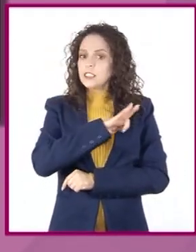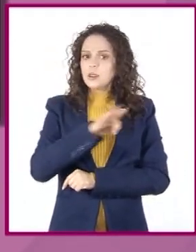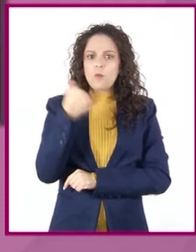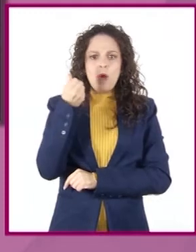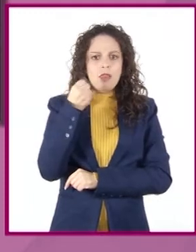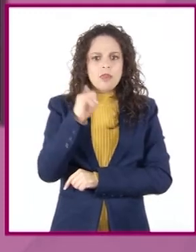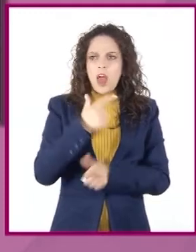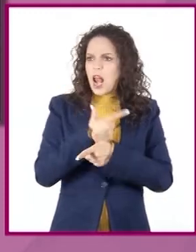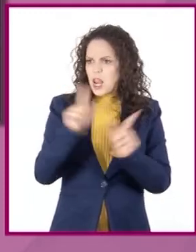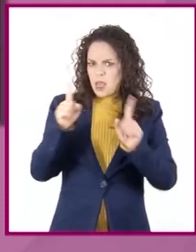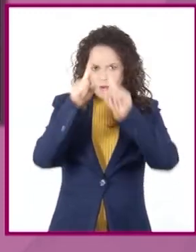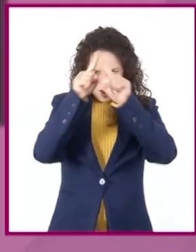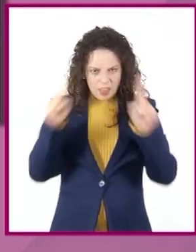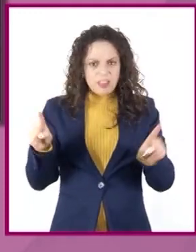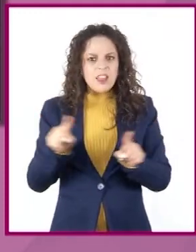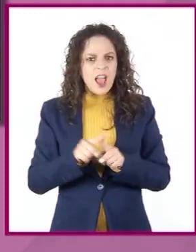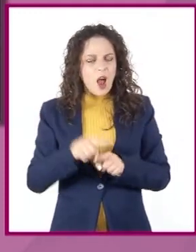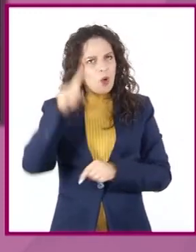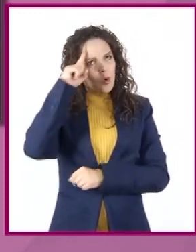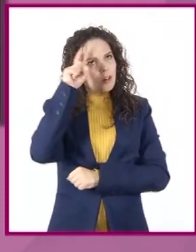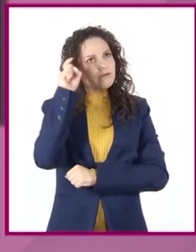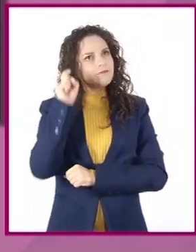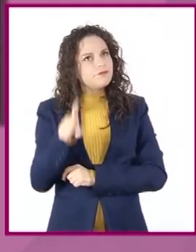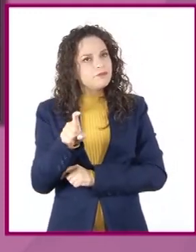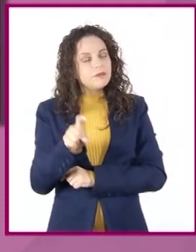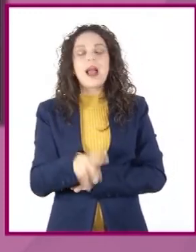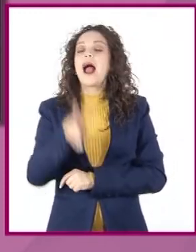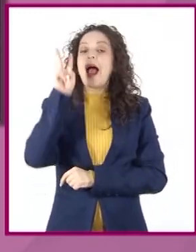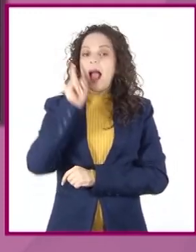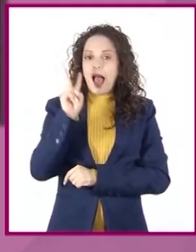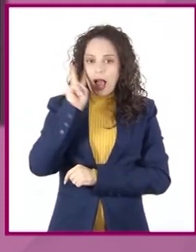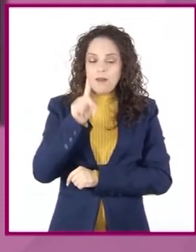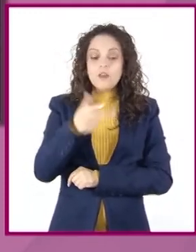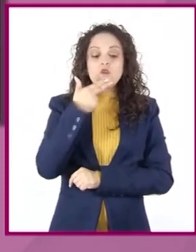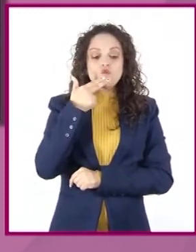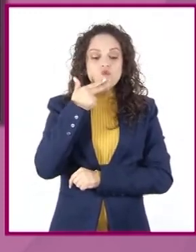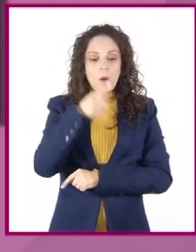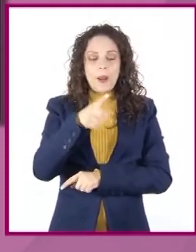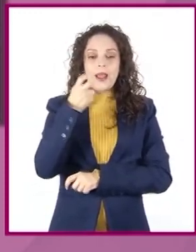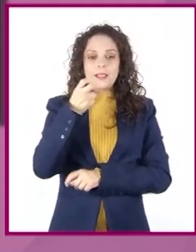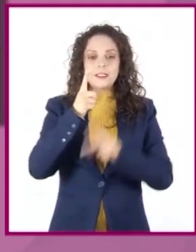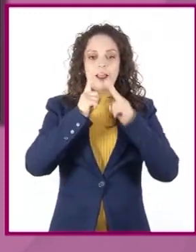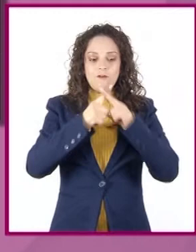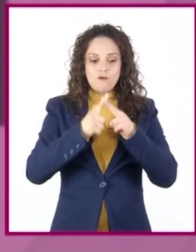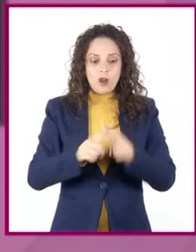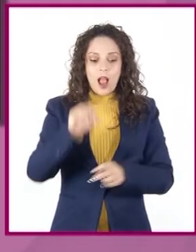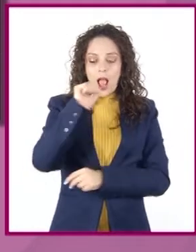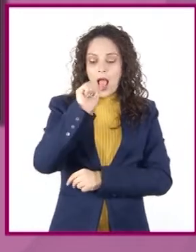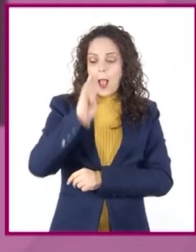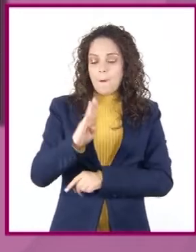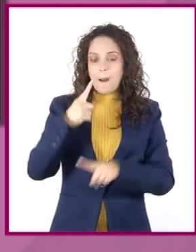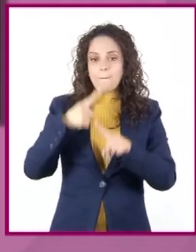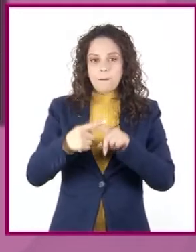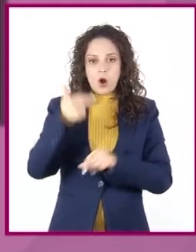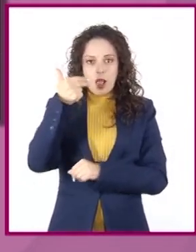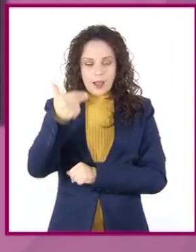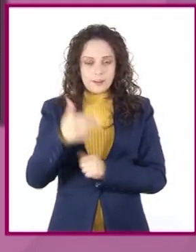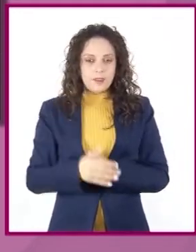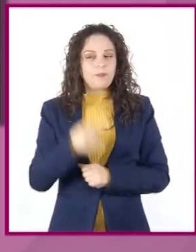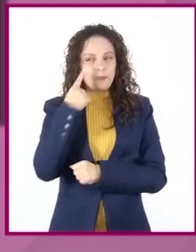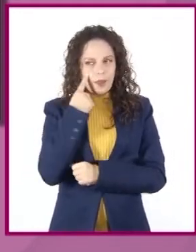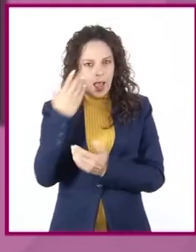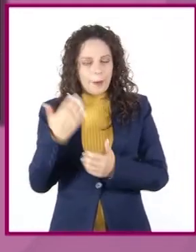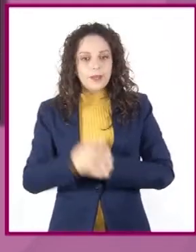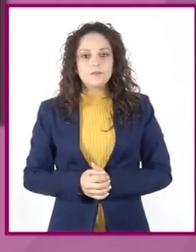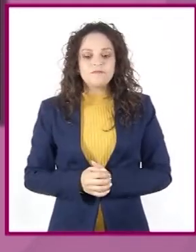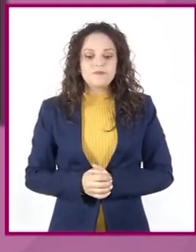triángulo? Vamos a utilizar la fórmula área de la base por la altura del prisma. La base del